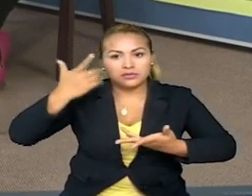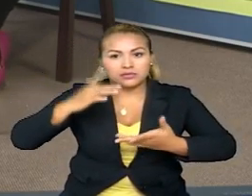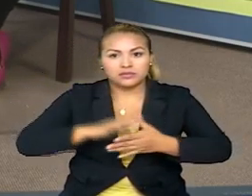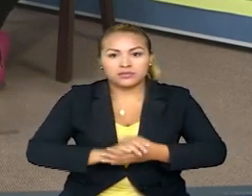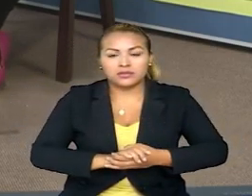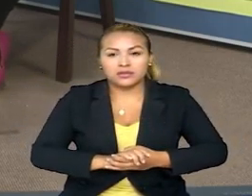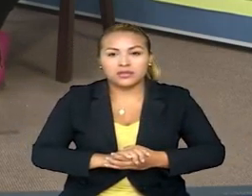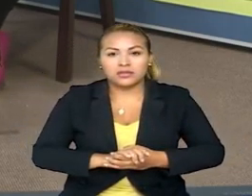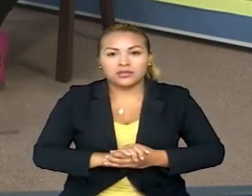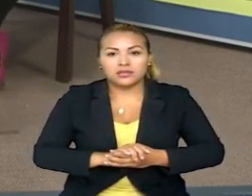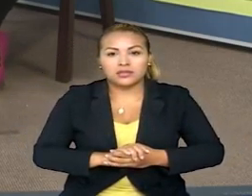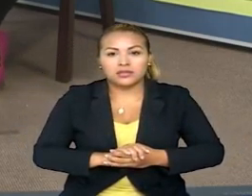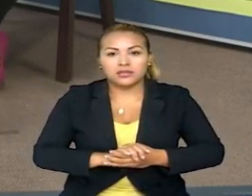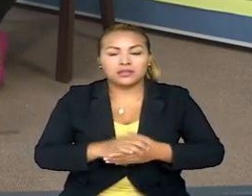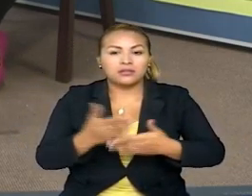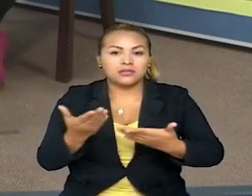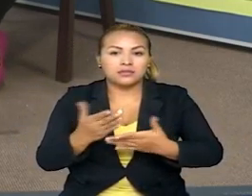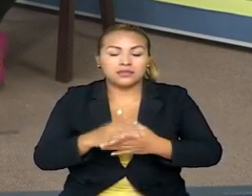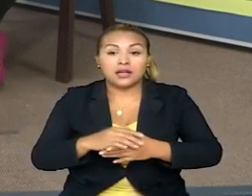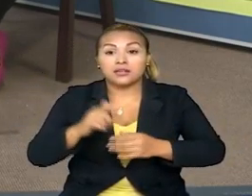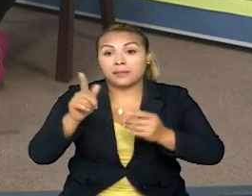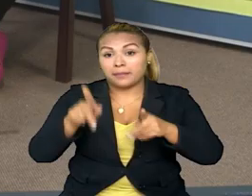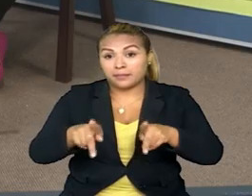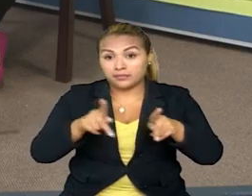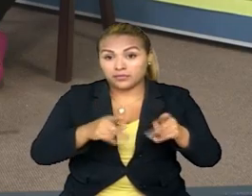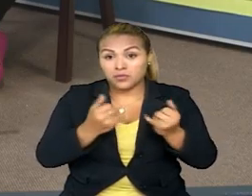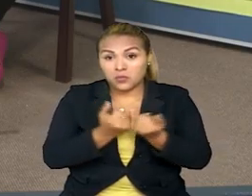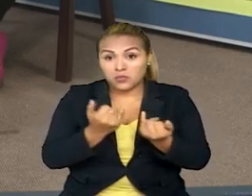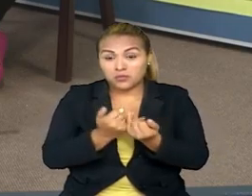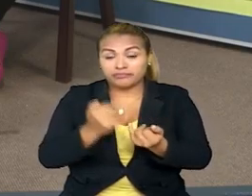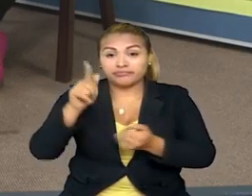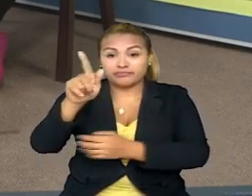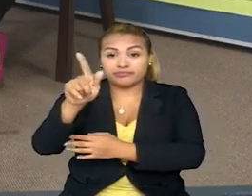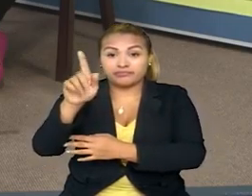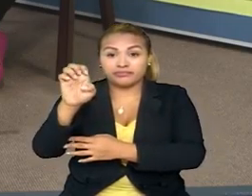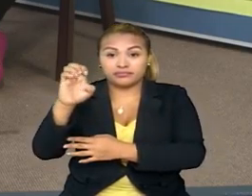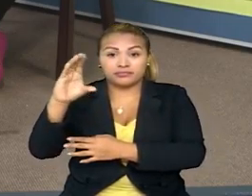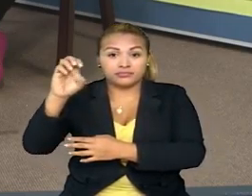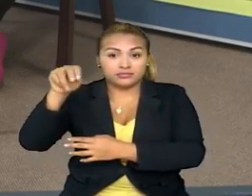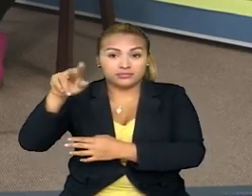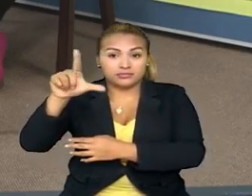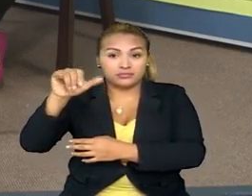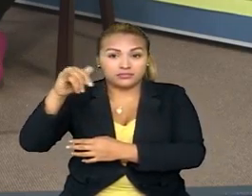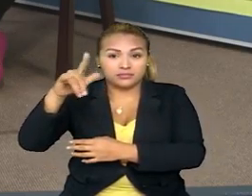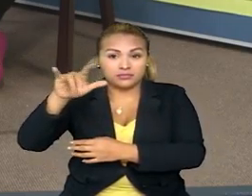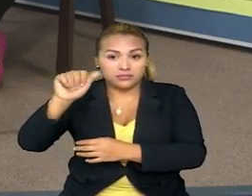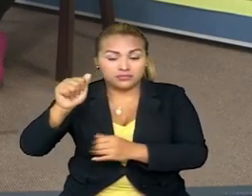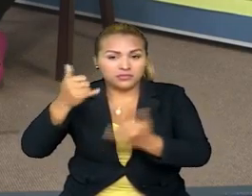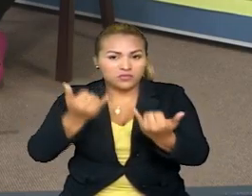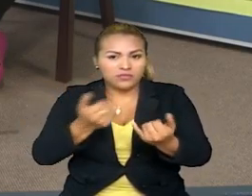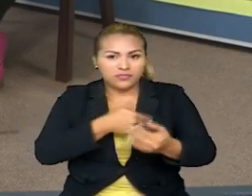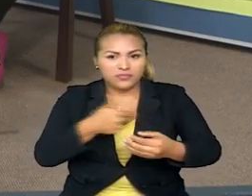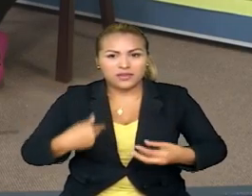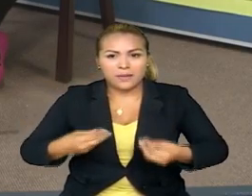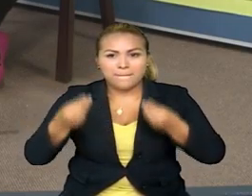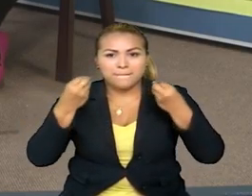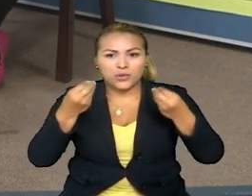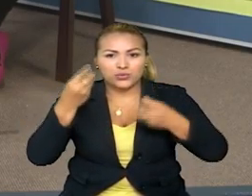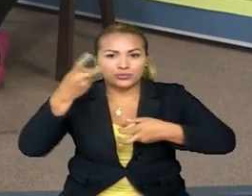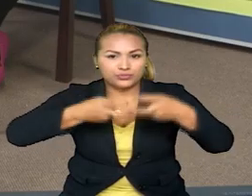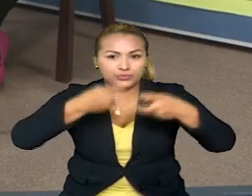siempre está la tecnología vino a perjudicar nada más porque qué es lo que hizo crear una expectativa